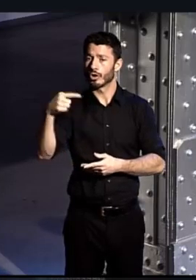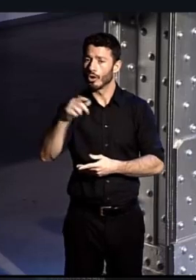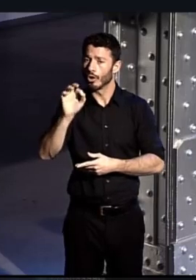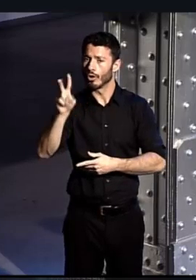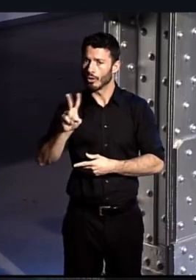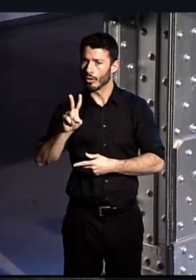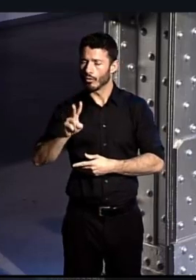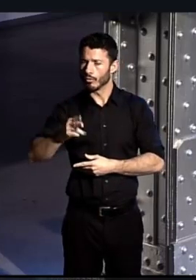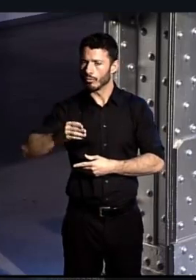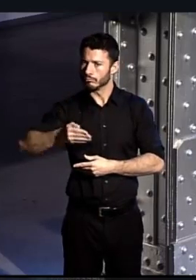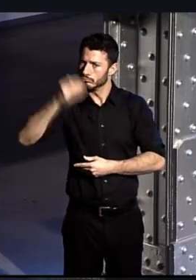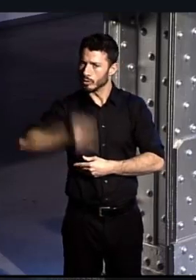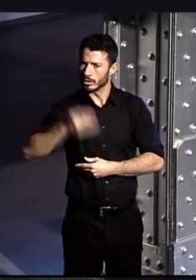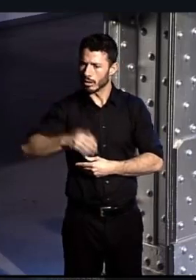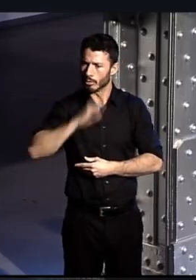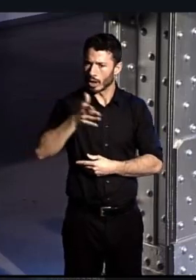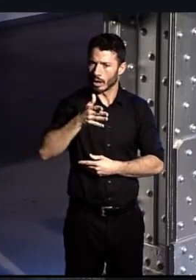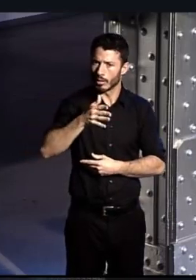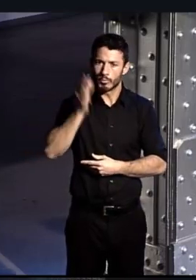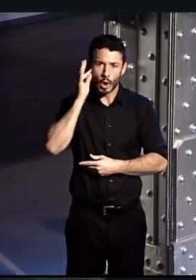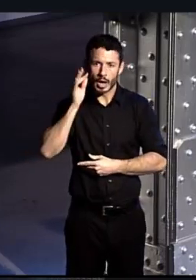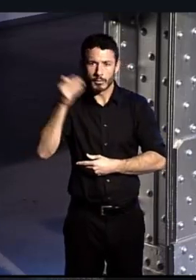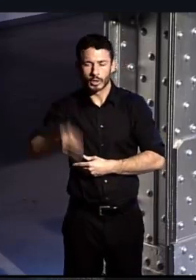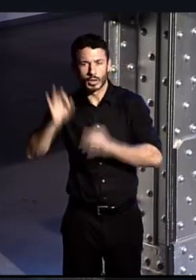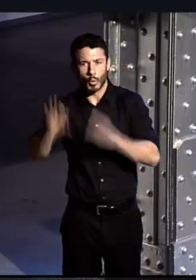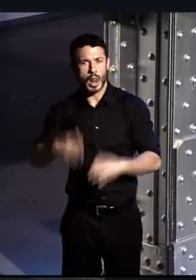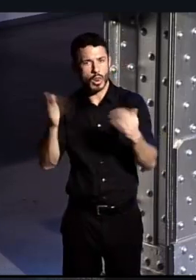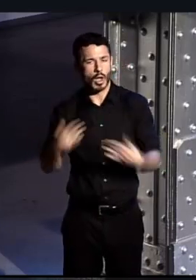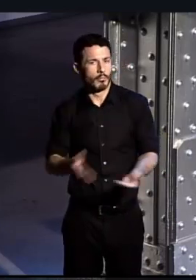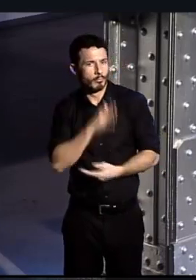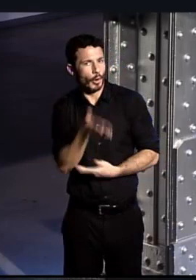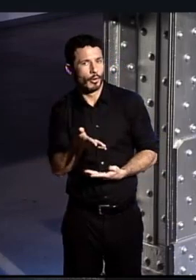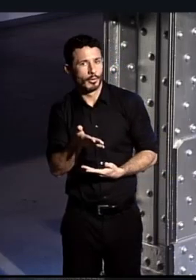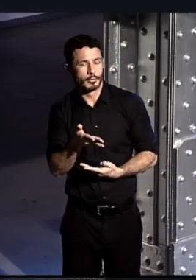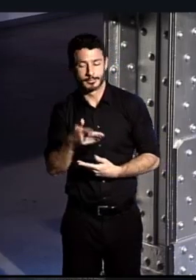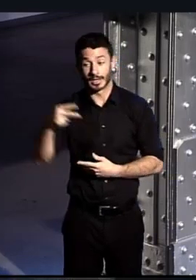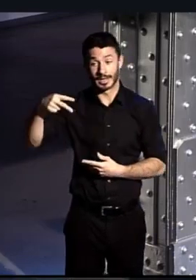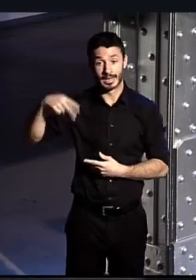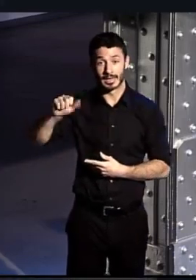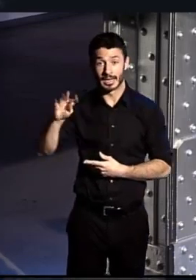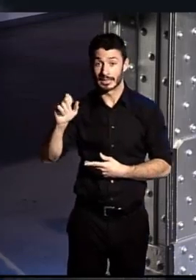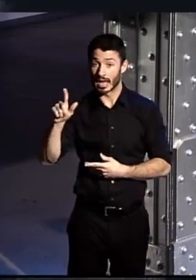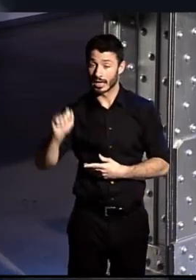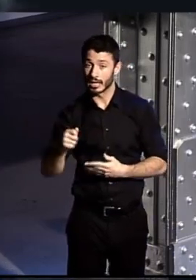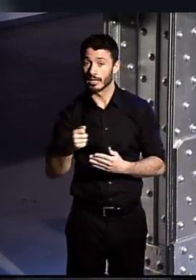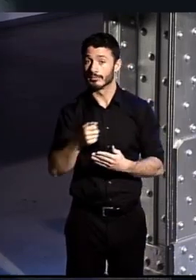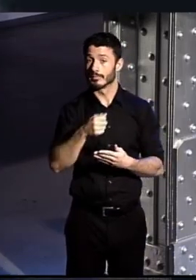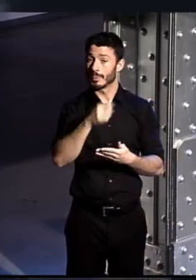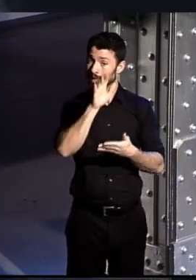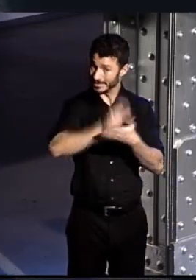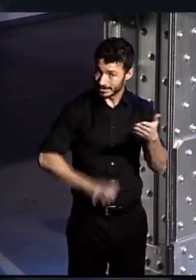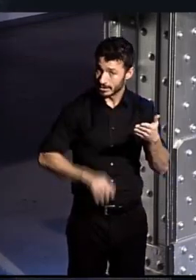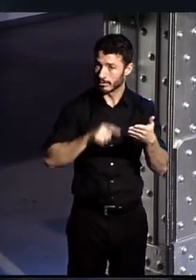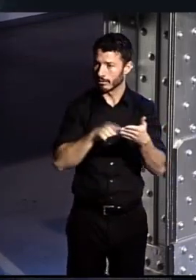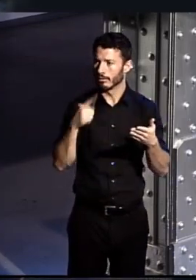un personaje femenino? Pero en este artículo, Natalia, que se define no como escritora sino como lectora y que es una